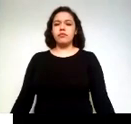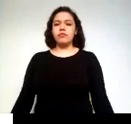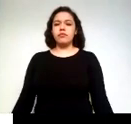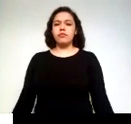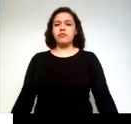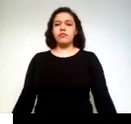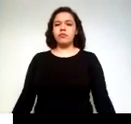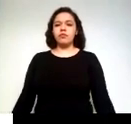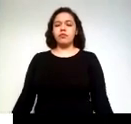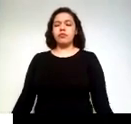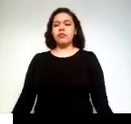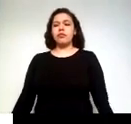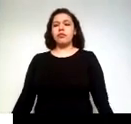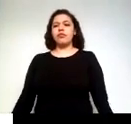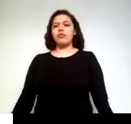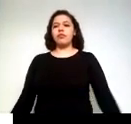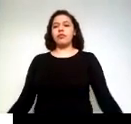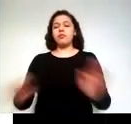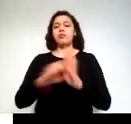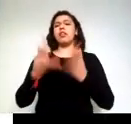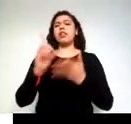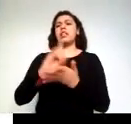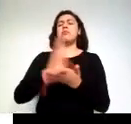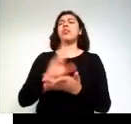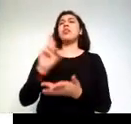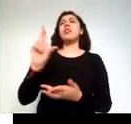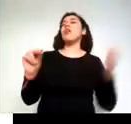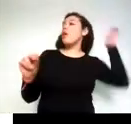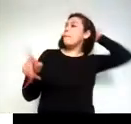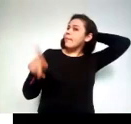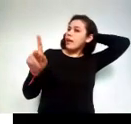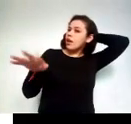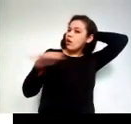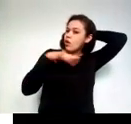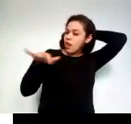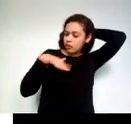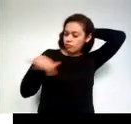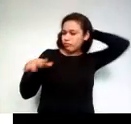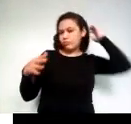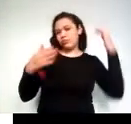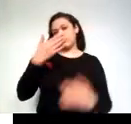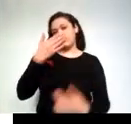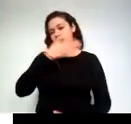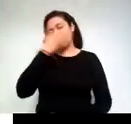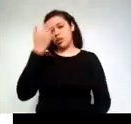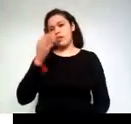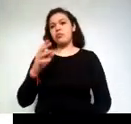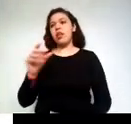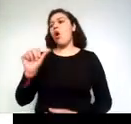pero sí nos ha tocado, por ejemplo, no necesariamente con una discapacidad, pero que no saben leer. Entonces, pues buscamos una opción alterna para